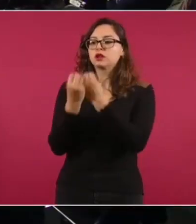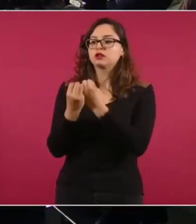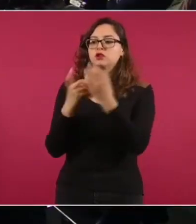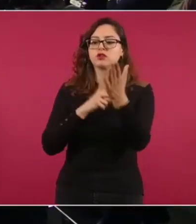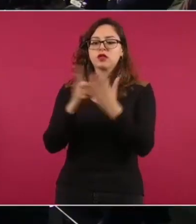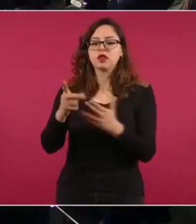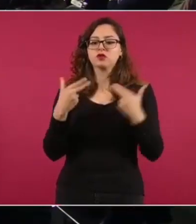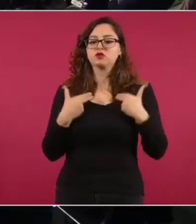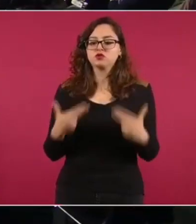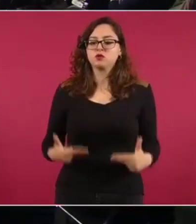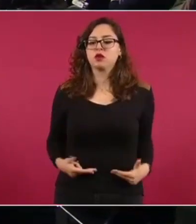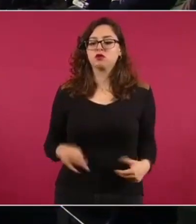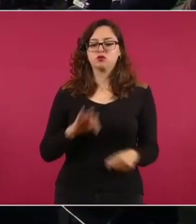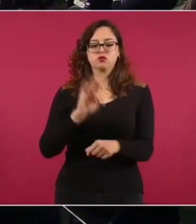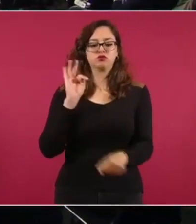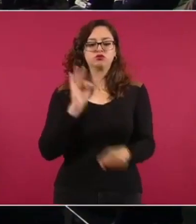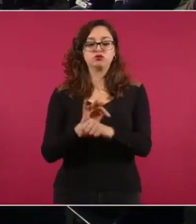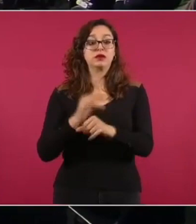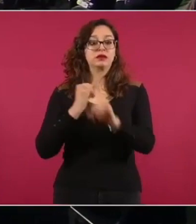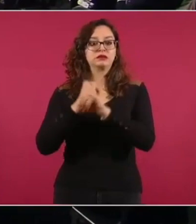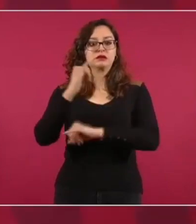pero